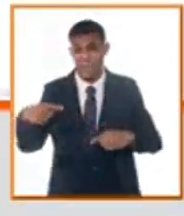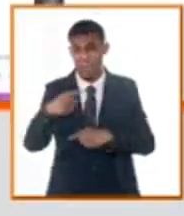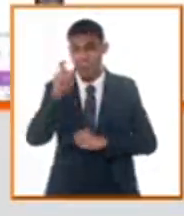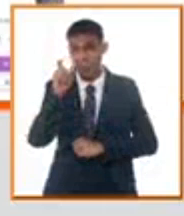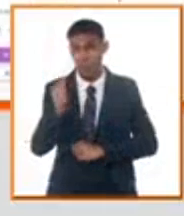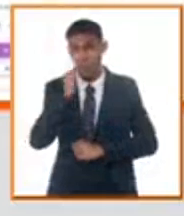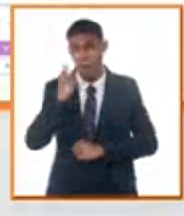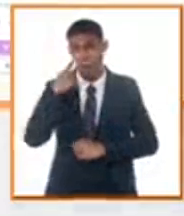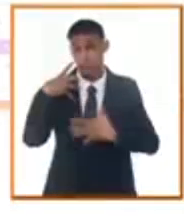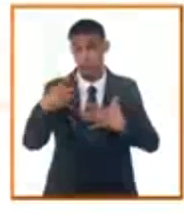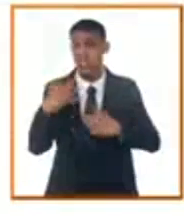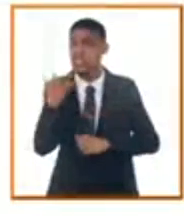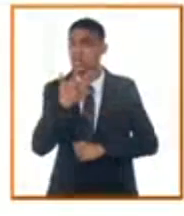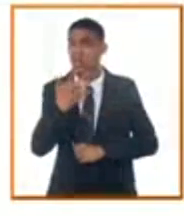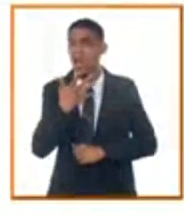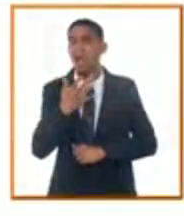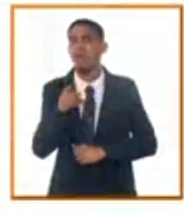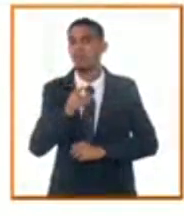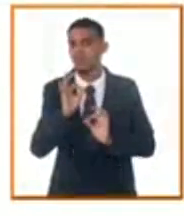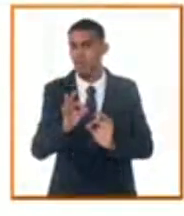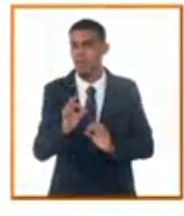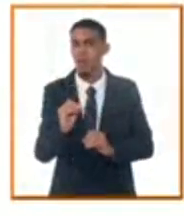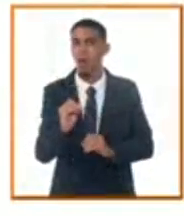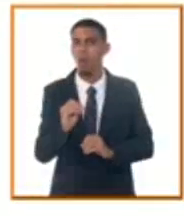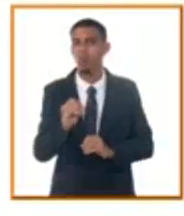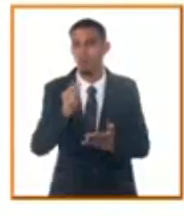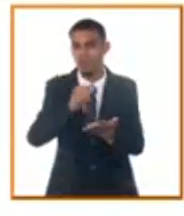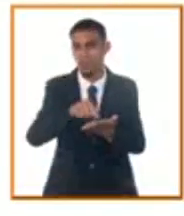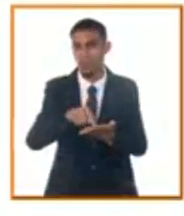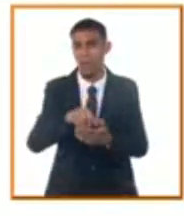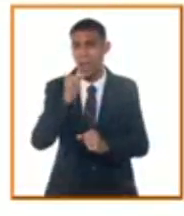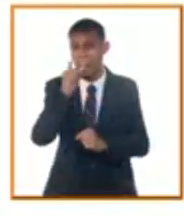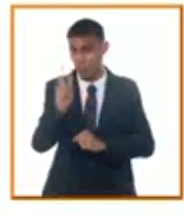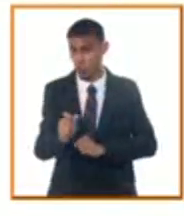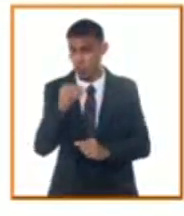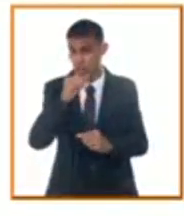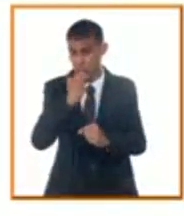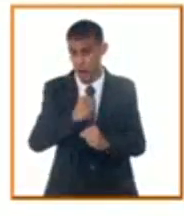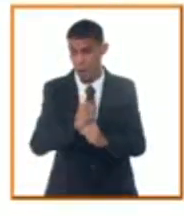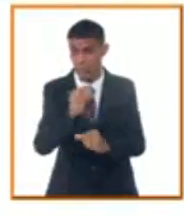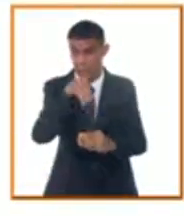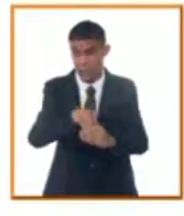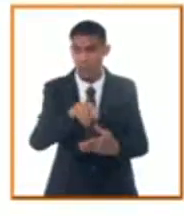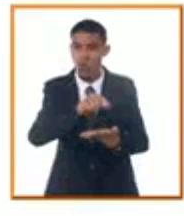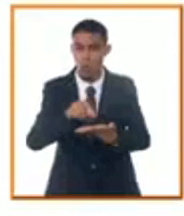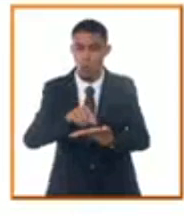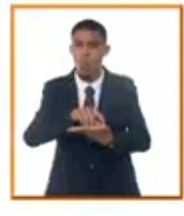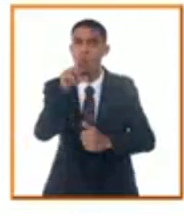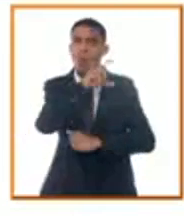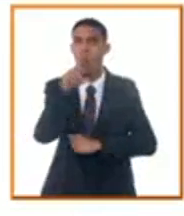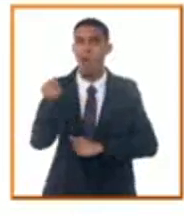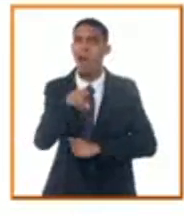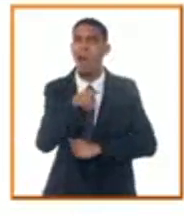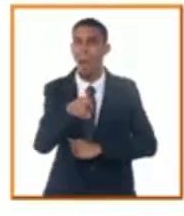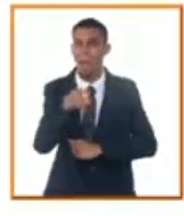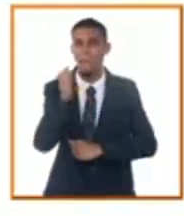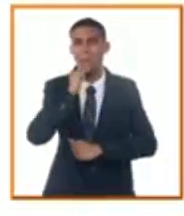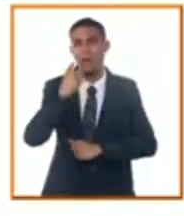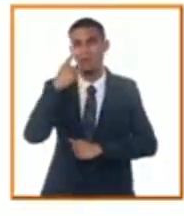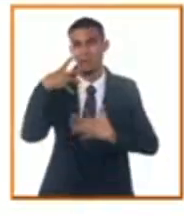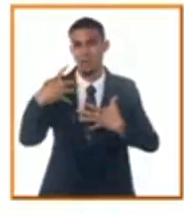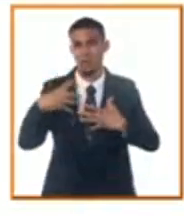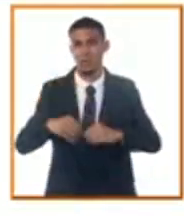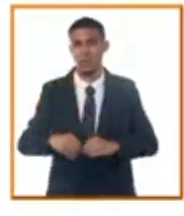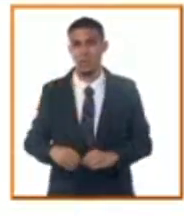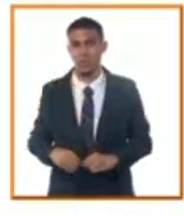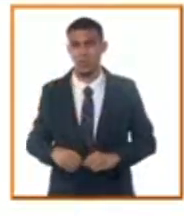de esta modalidad de pago es ese dependiente. Si llega la persona y no sabe cómo se la podemos habilitar, cómo le podemos explicar, todo va